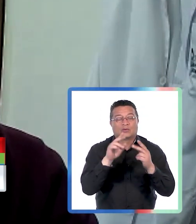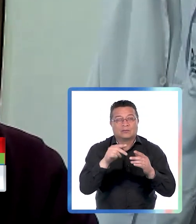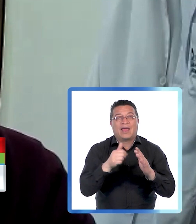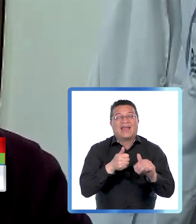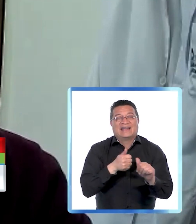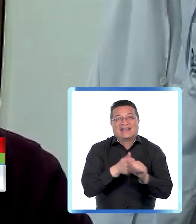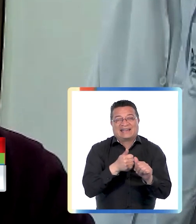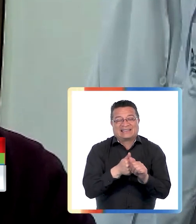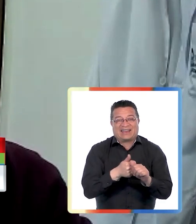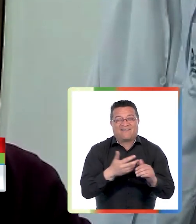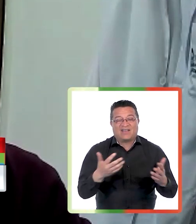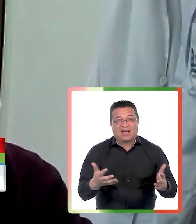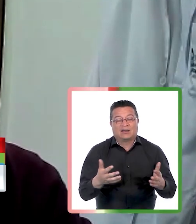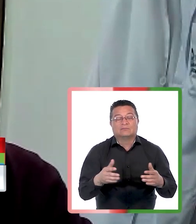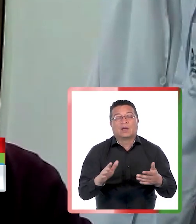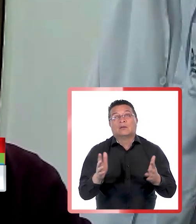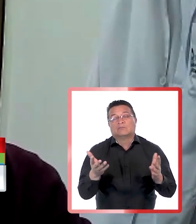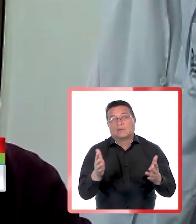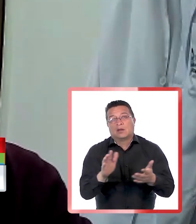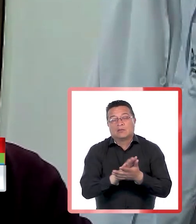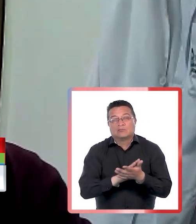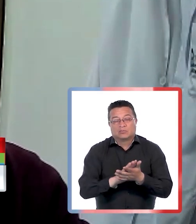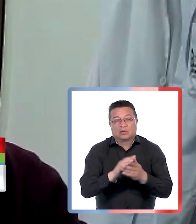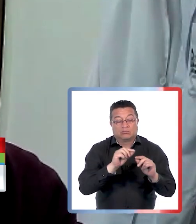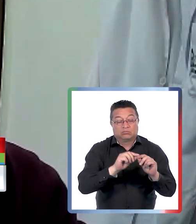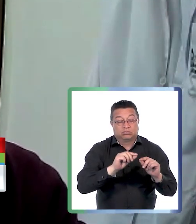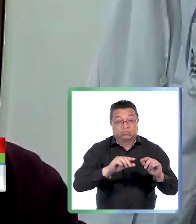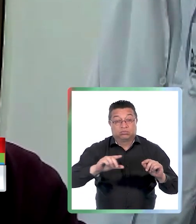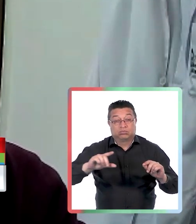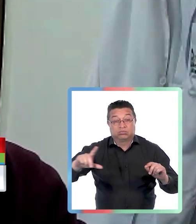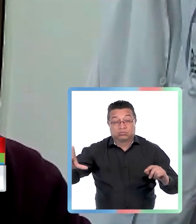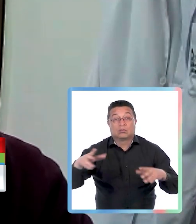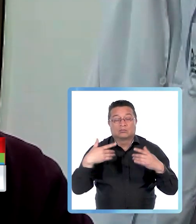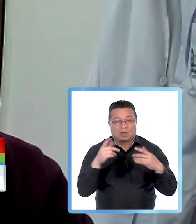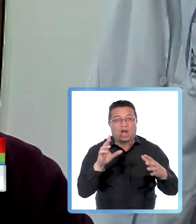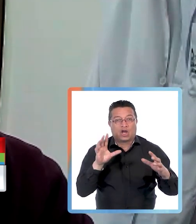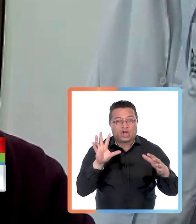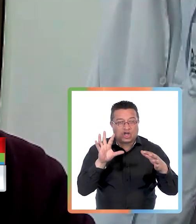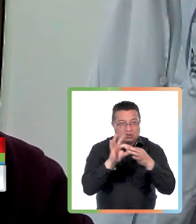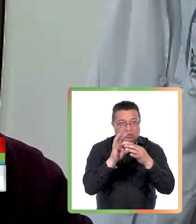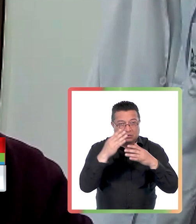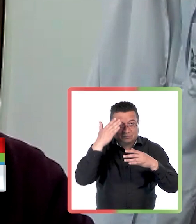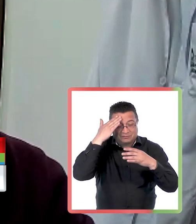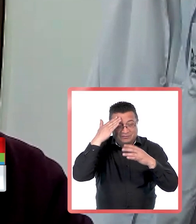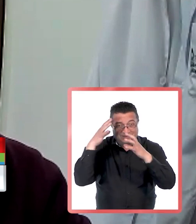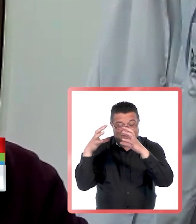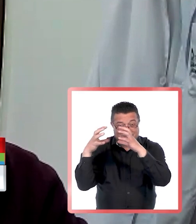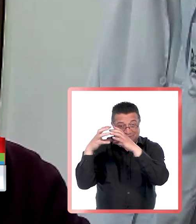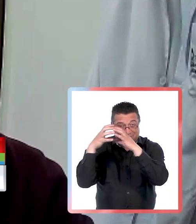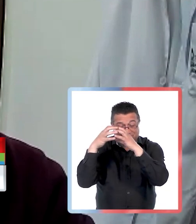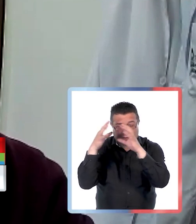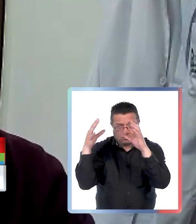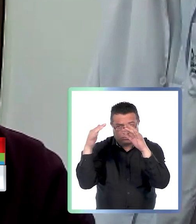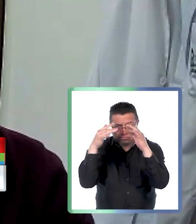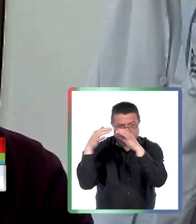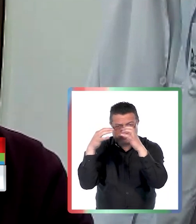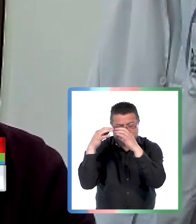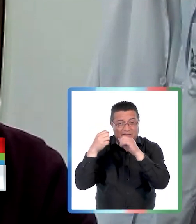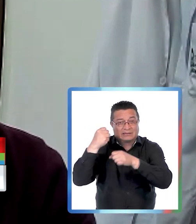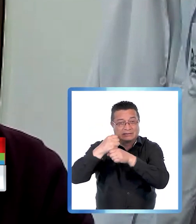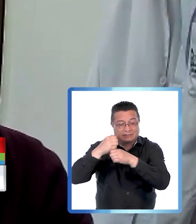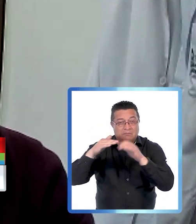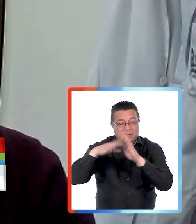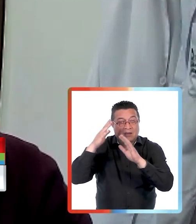lo que se llama la reserva, ¿no? O sea, aumentar la cantidad de conexiones que tiene el cerebro de tal manera que si